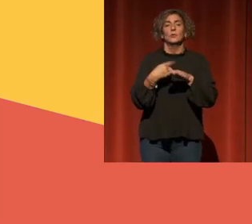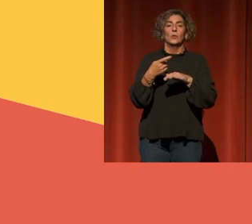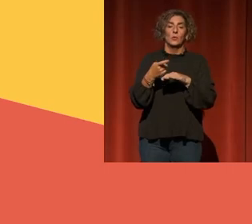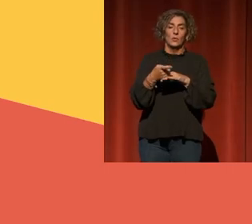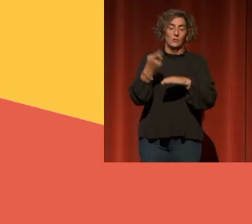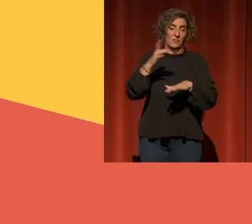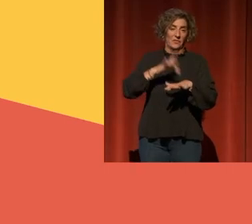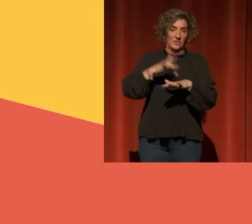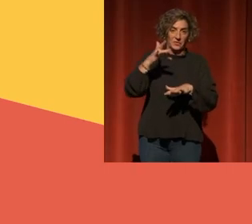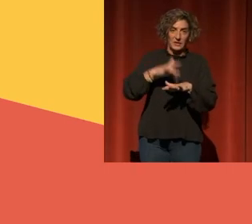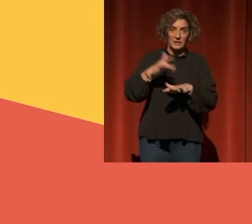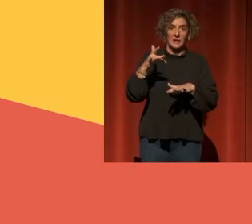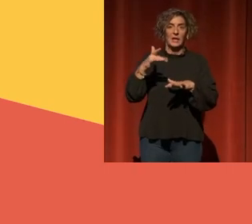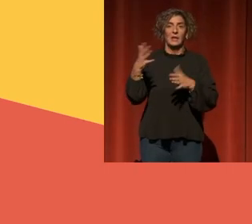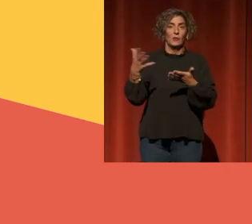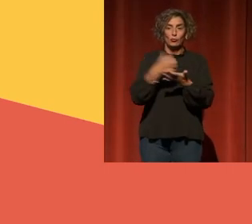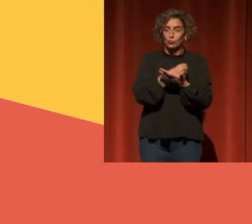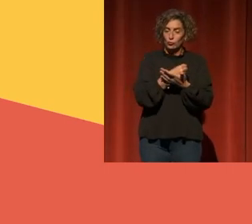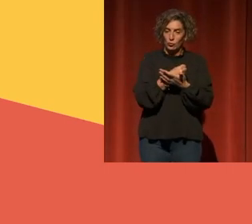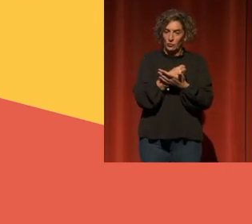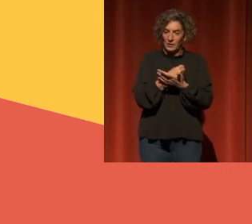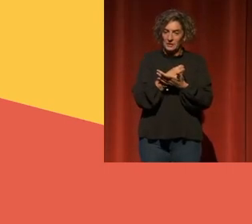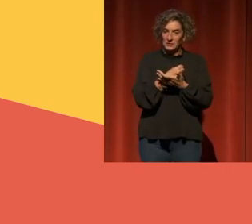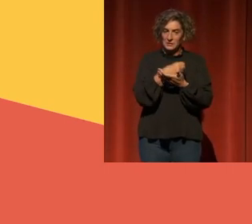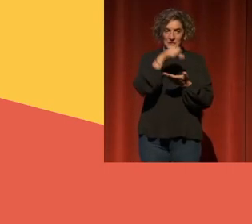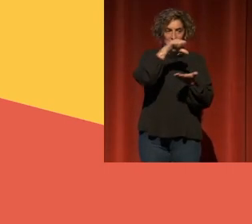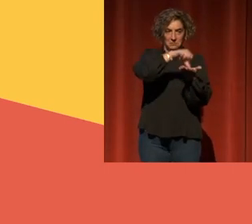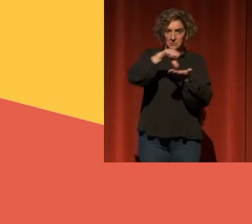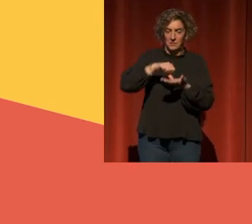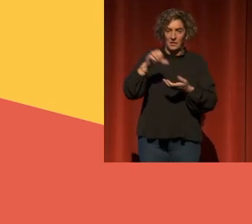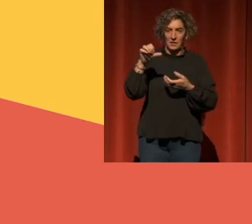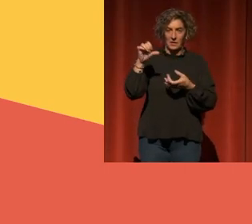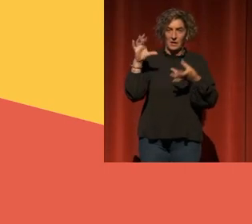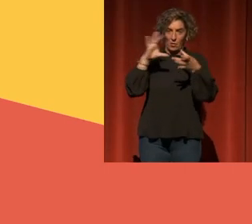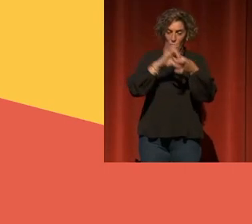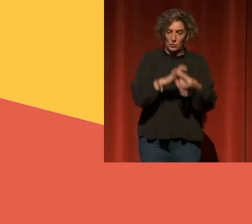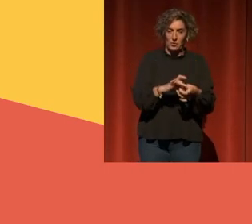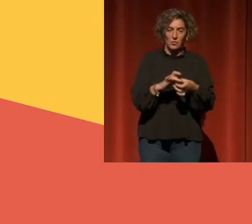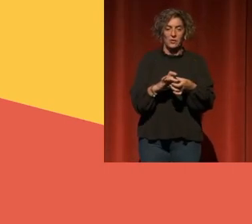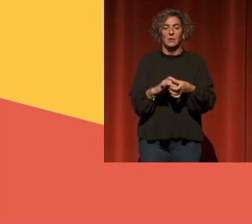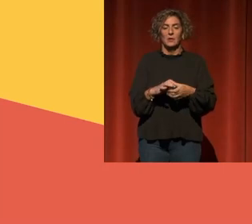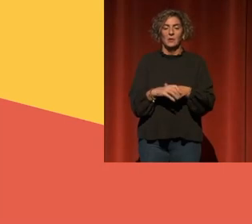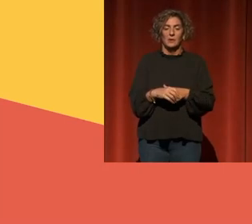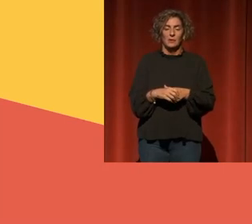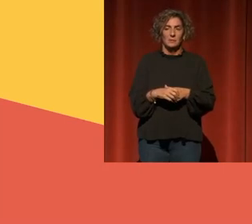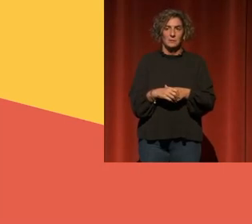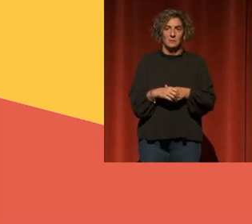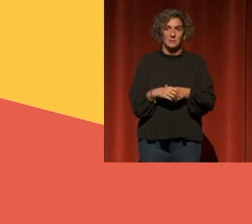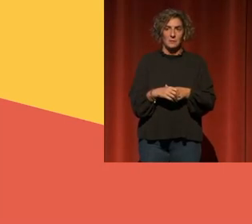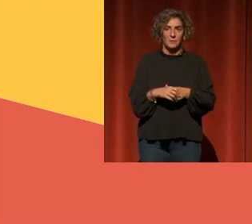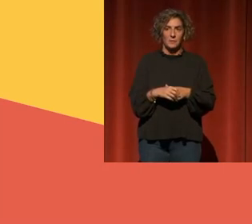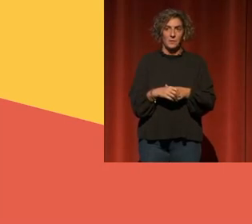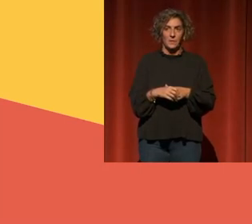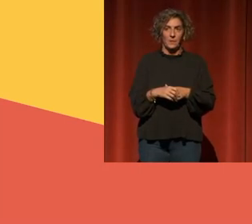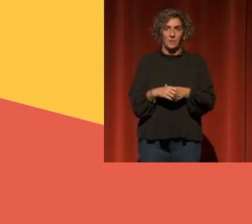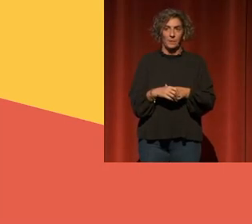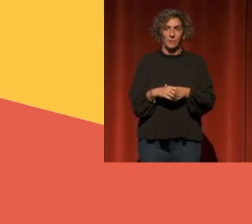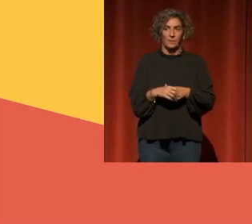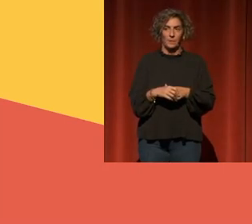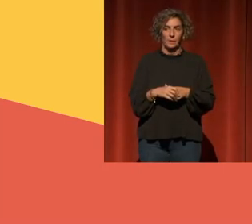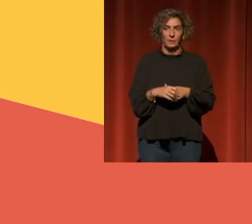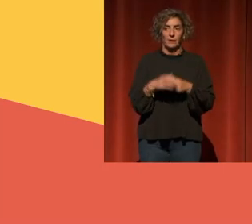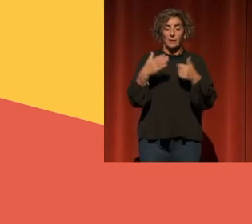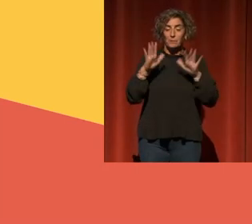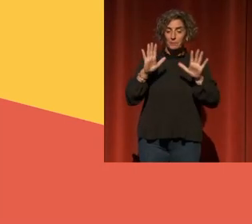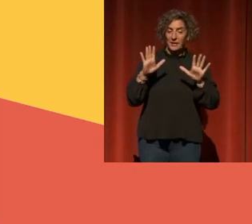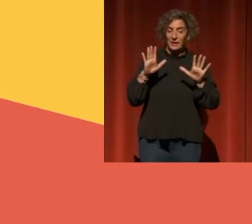línea en todas las lenguas de la unión que han mencionado esta mañana y además a golpe de un clic de El ratón Pero